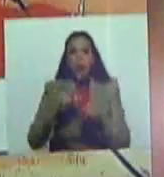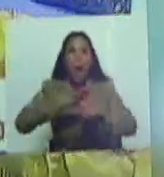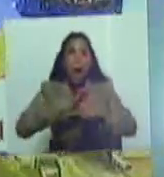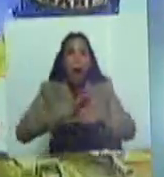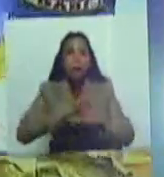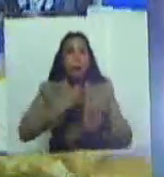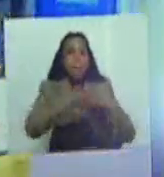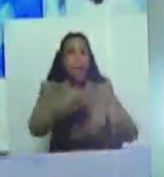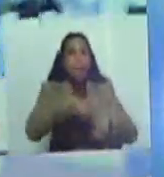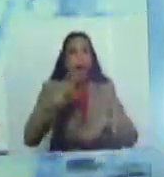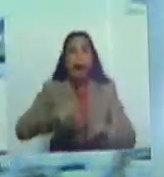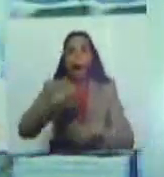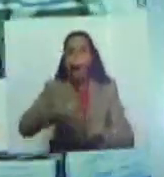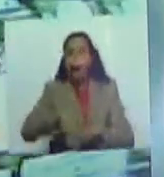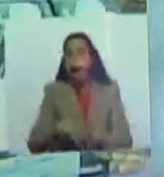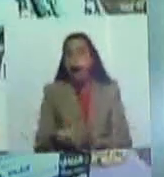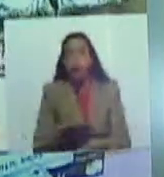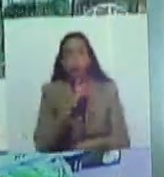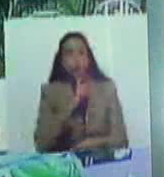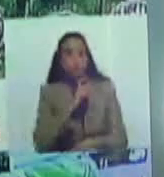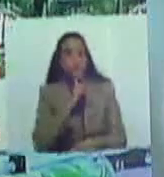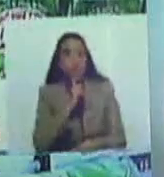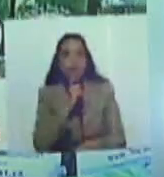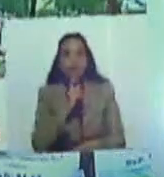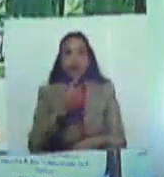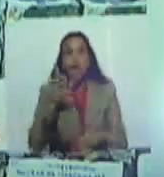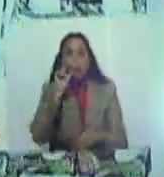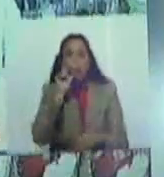Cuerpo protegido, cuerpo doblado, efecto tortuga en el cuello.